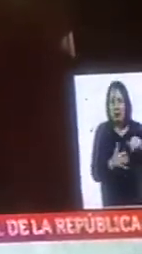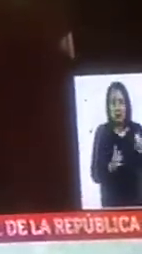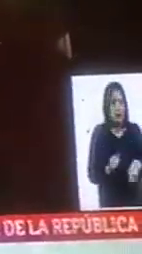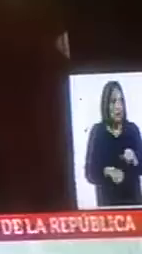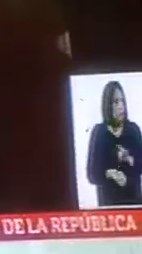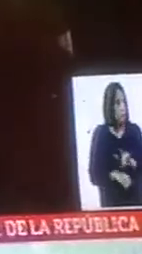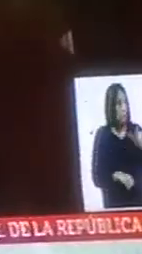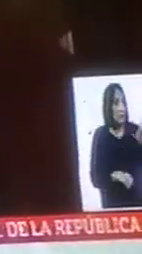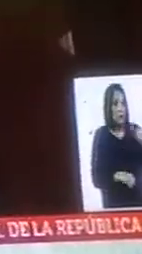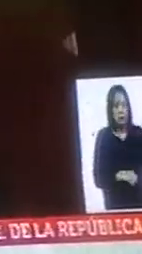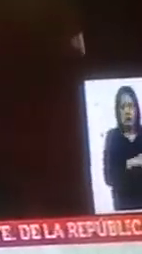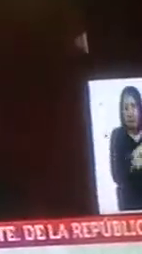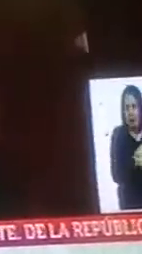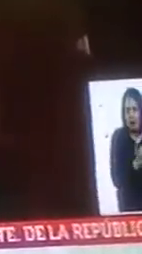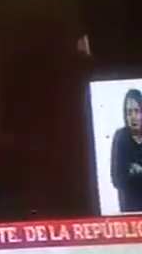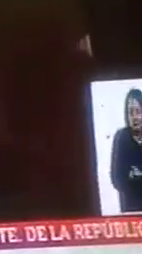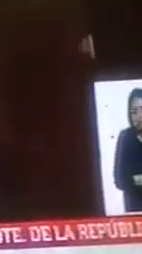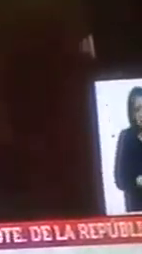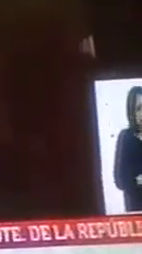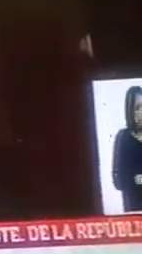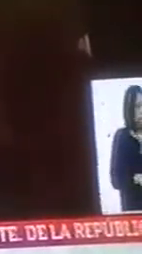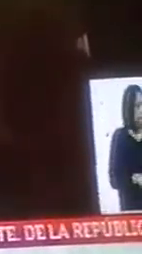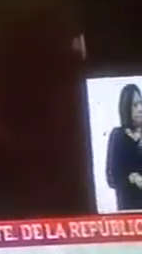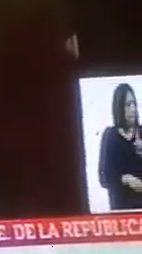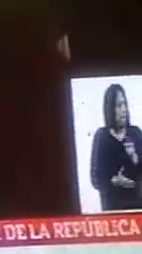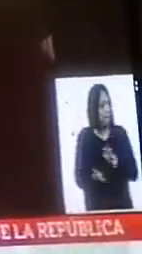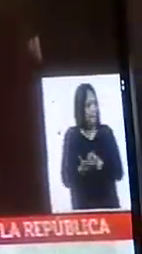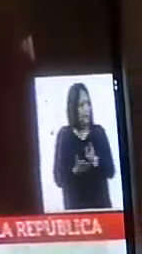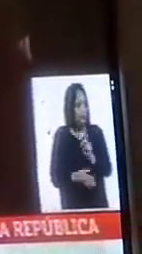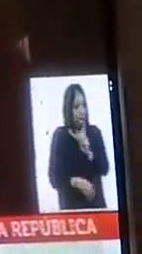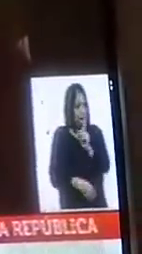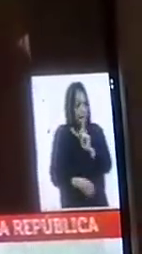país no es correcto